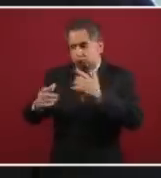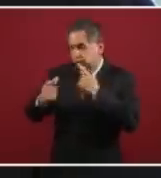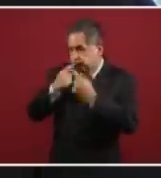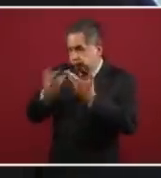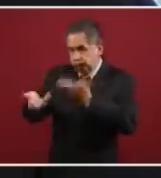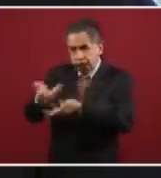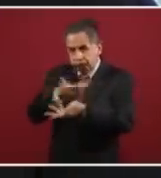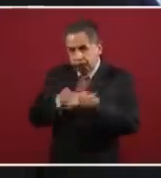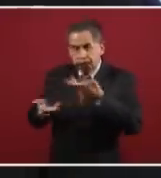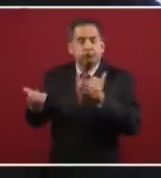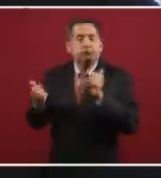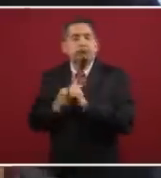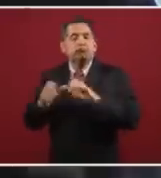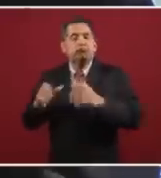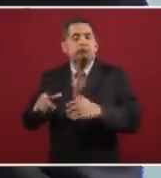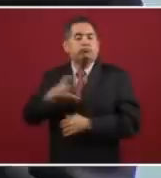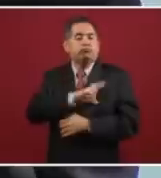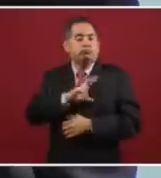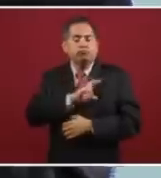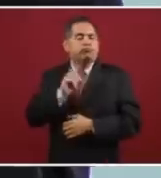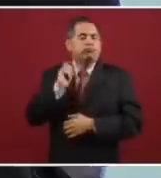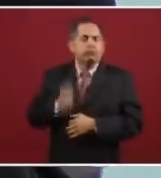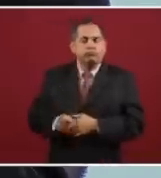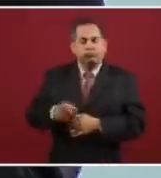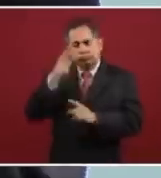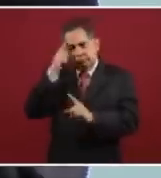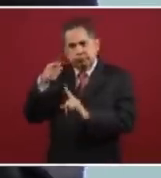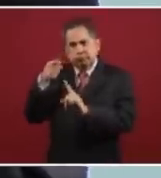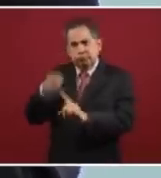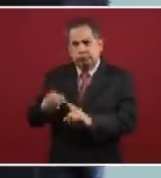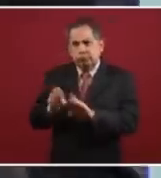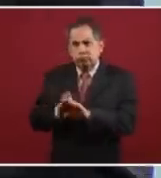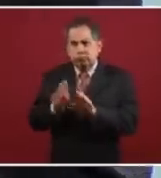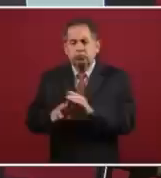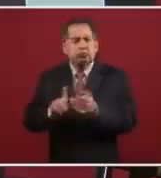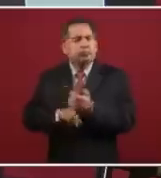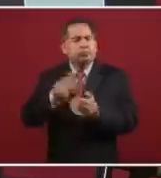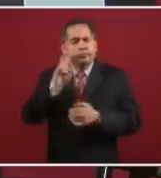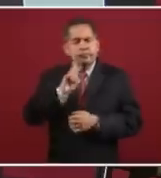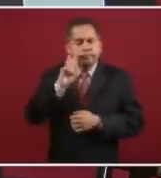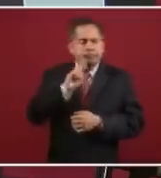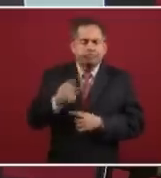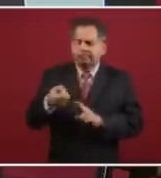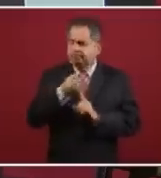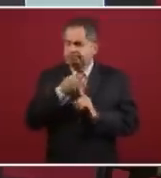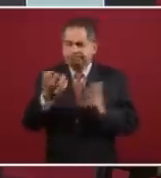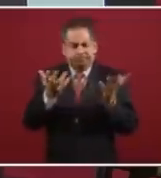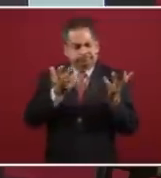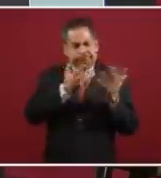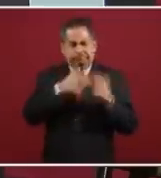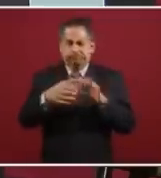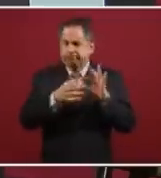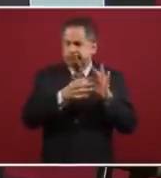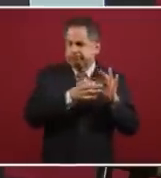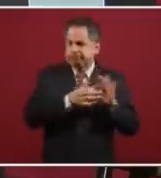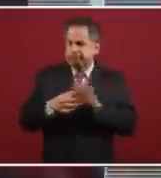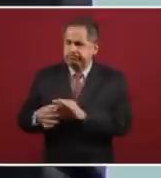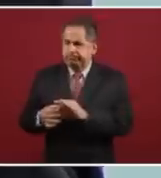con el sector privado y que busca articular toda la